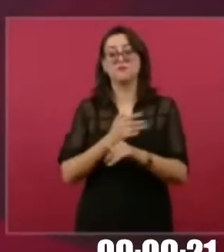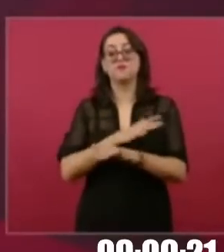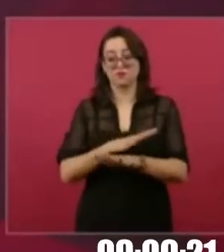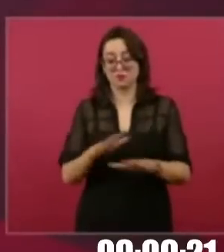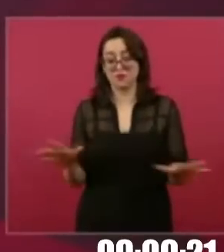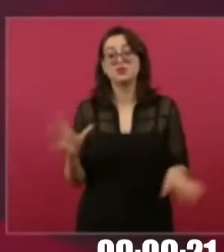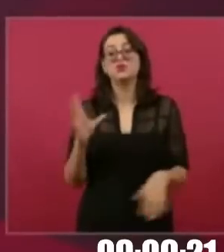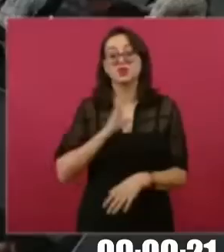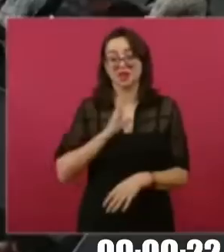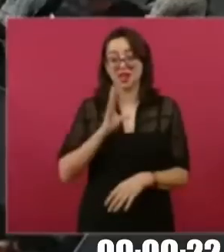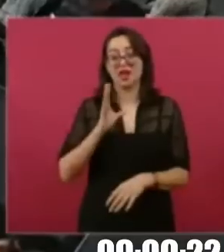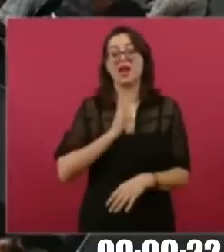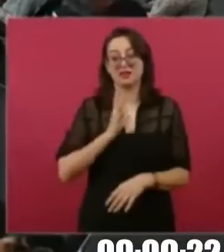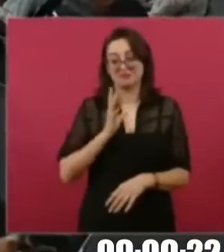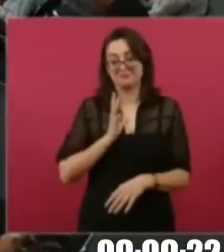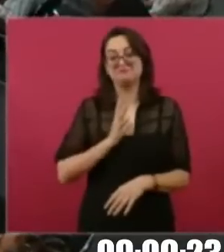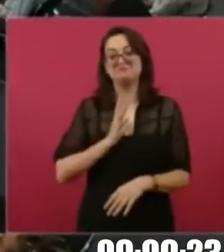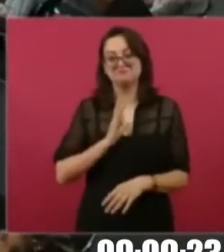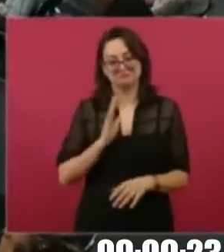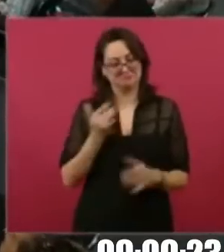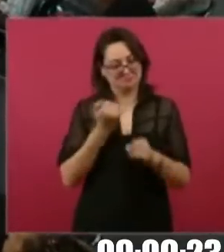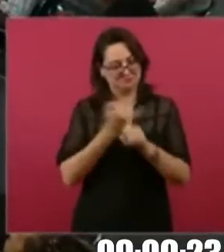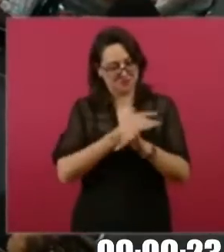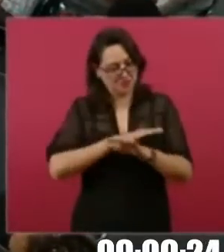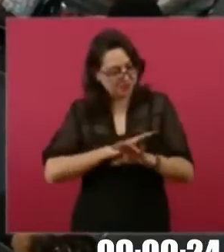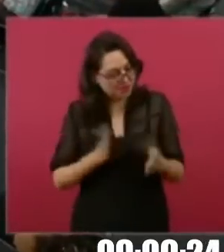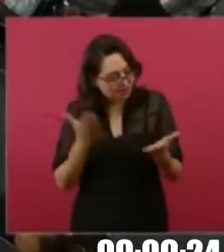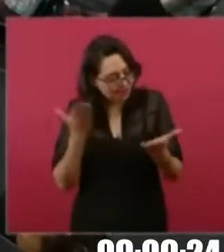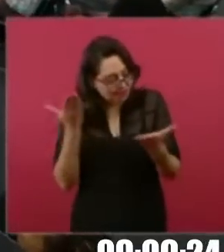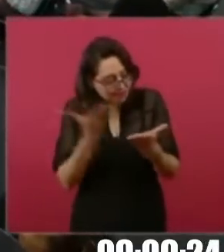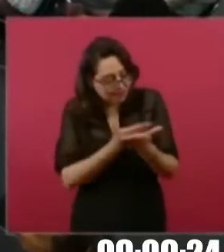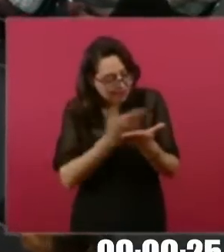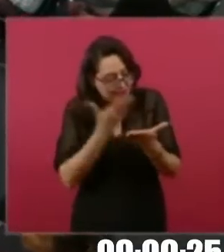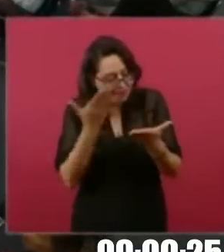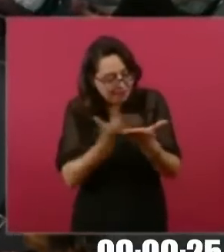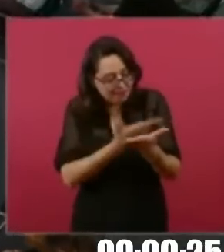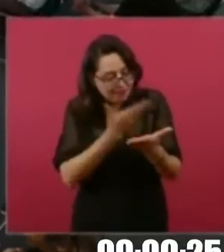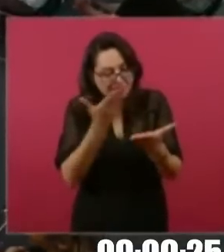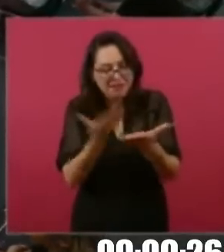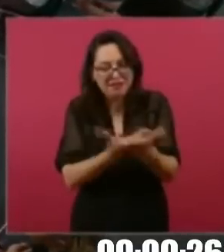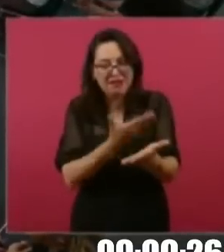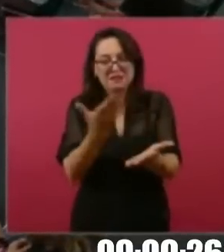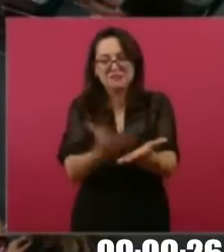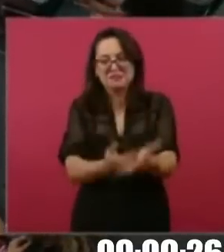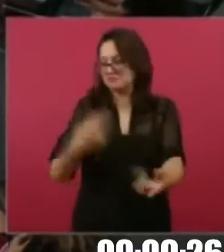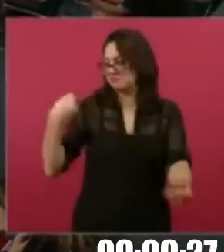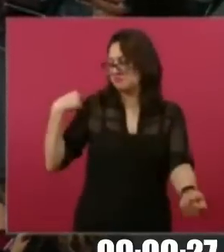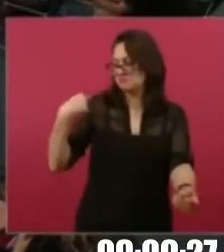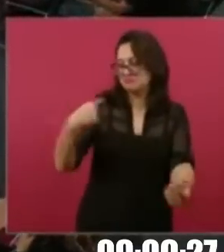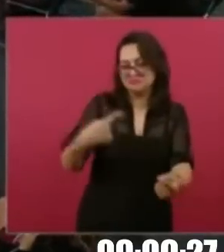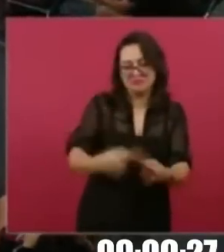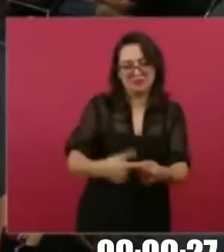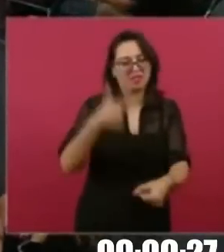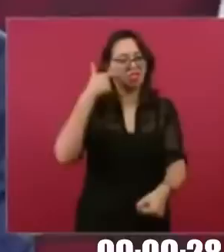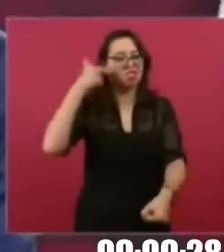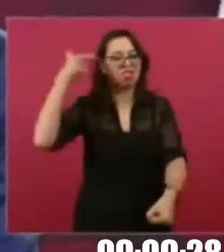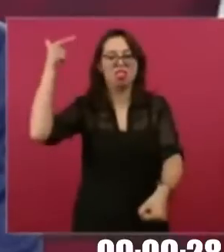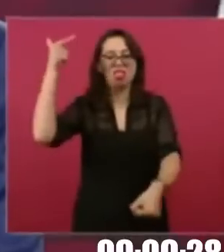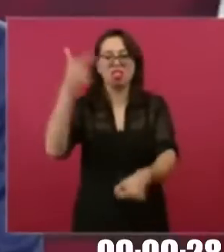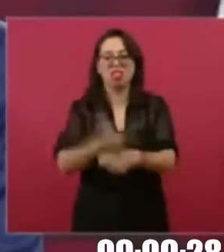ido desclasificando informes de las agencias entonces